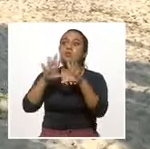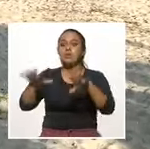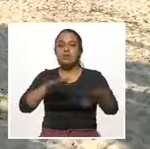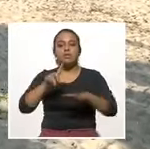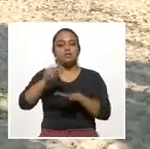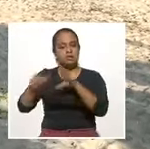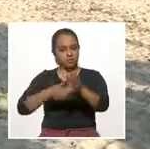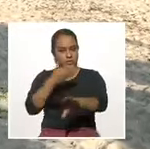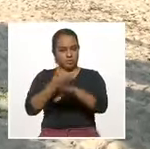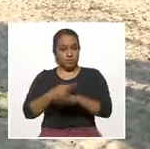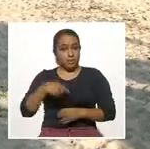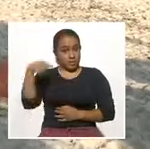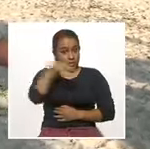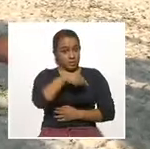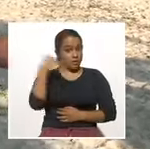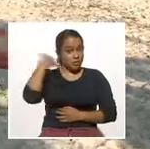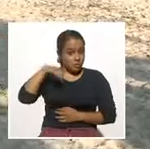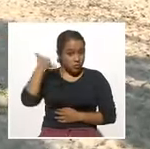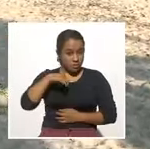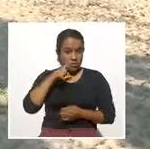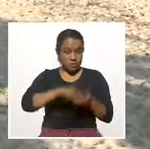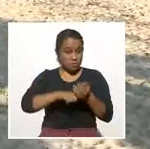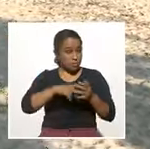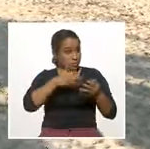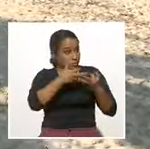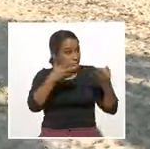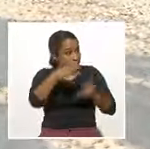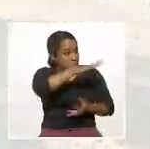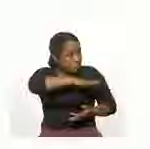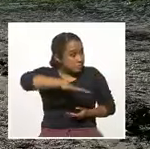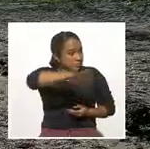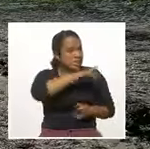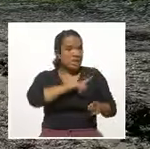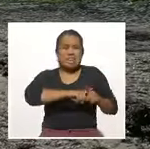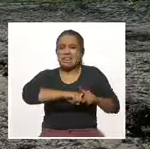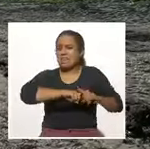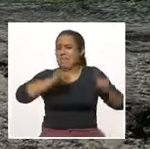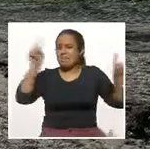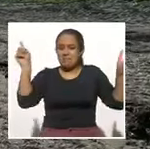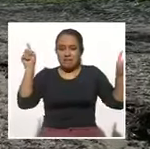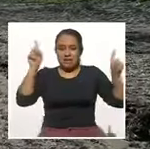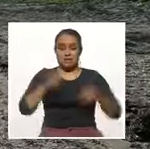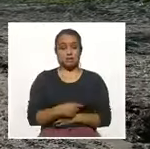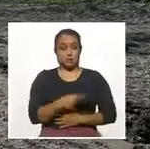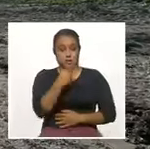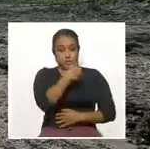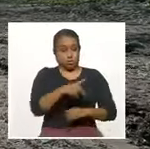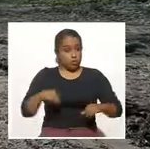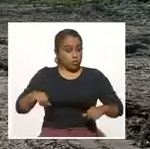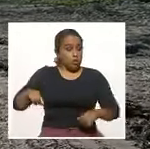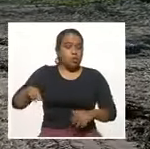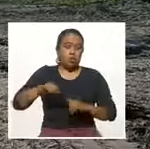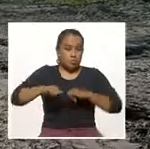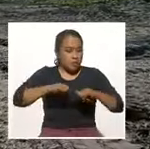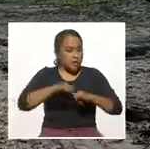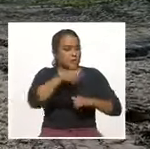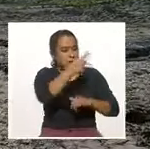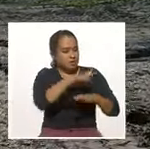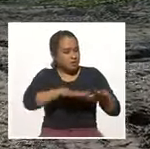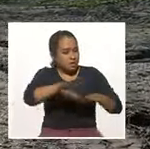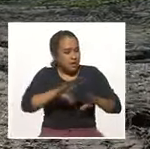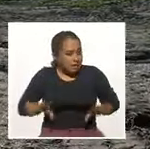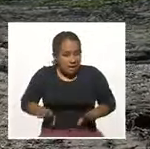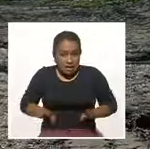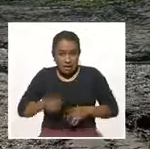Aquí en la península de Yucatán la situación geográfica es completamente diferente. Las características de ubicación geográfica de la península